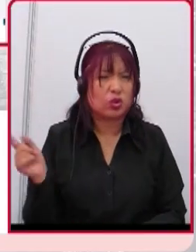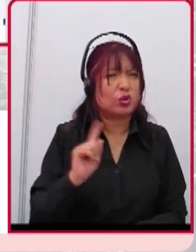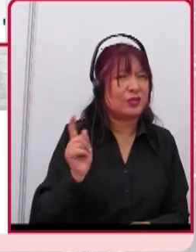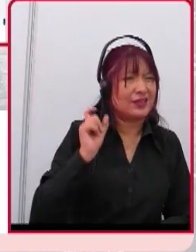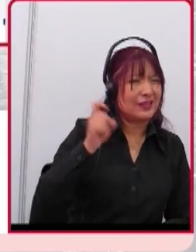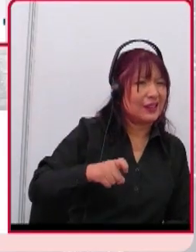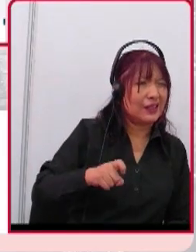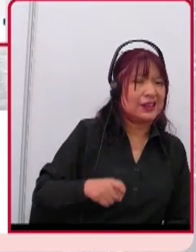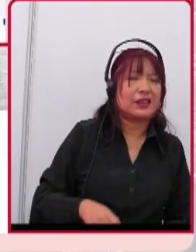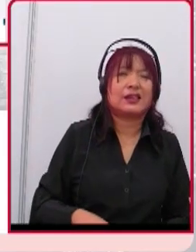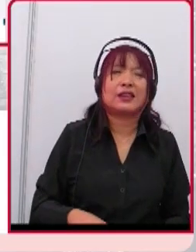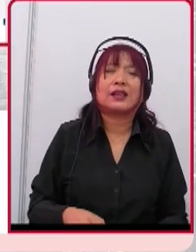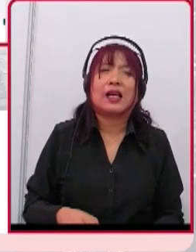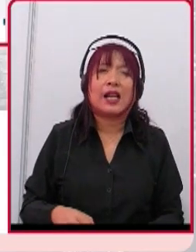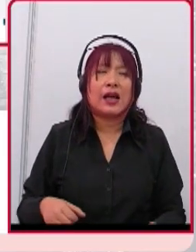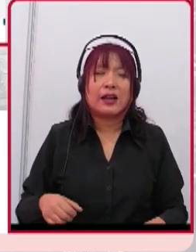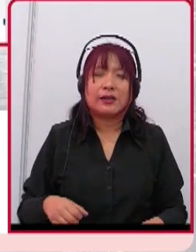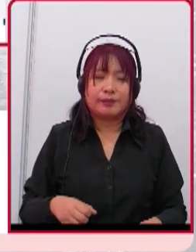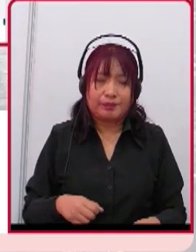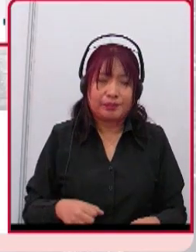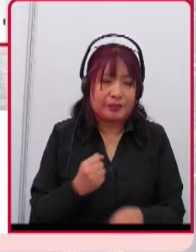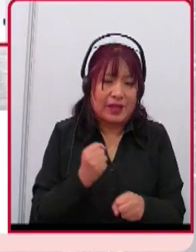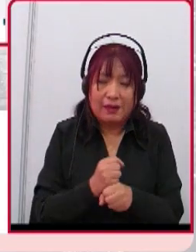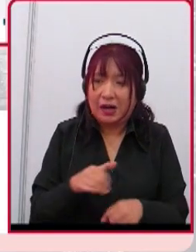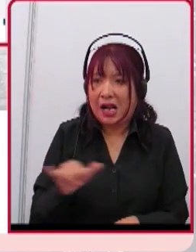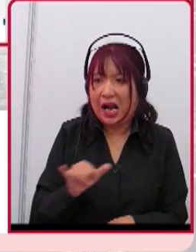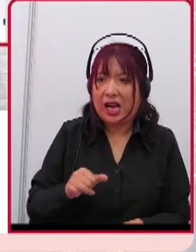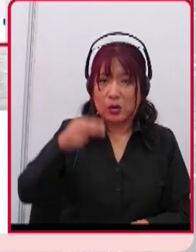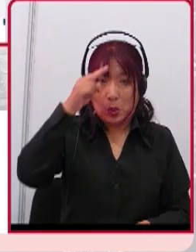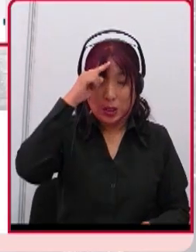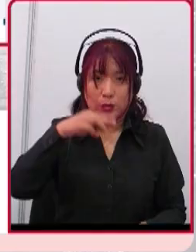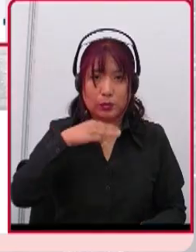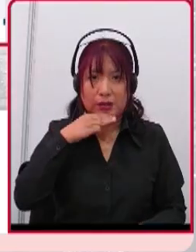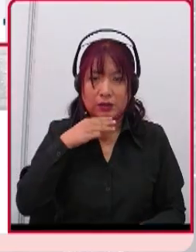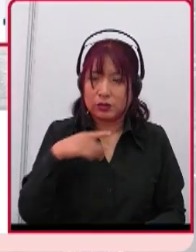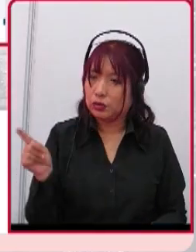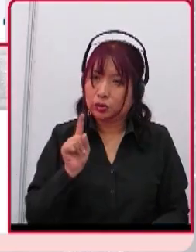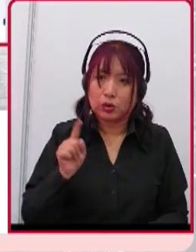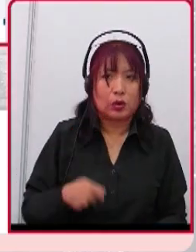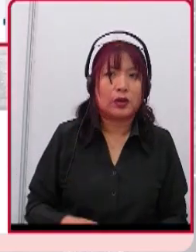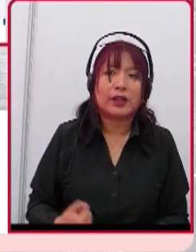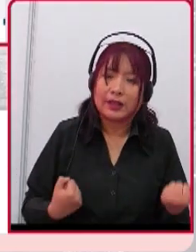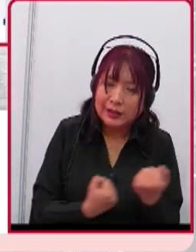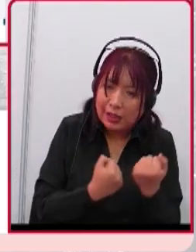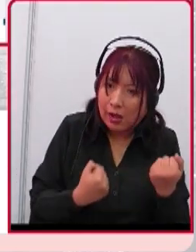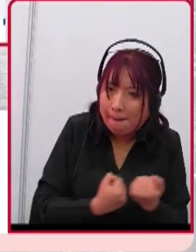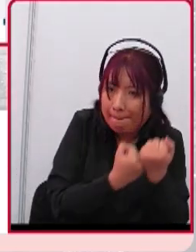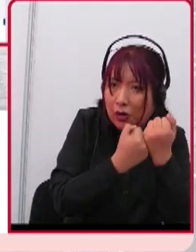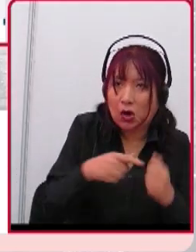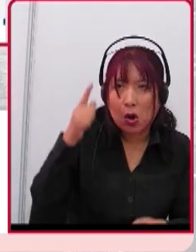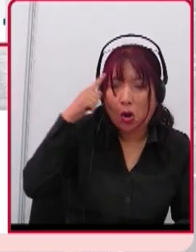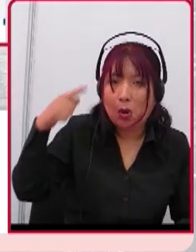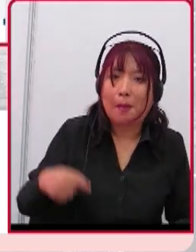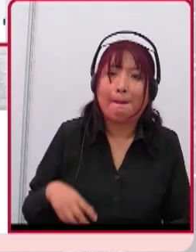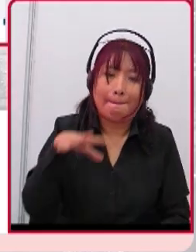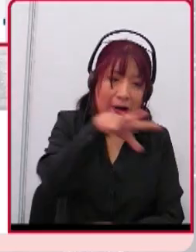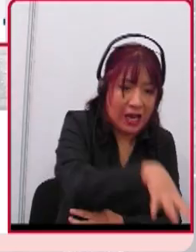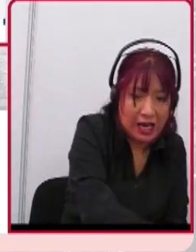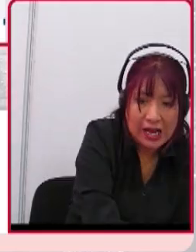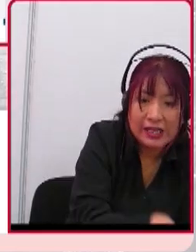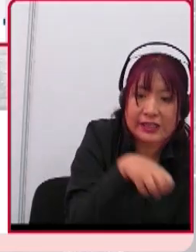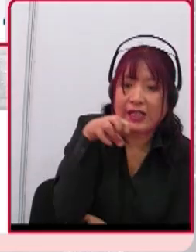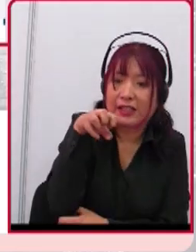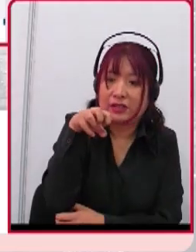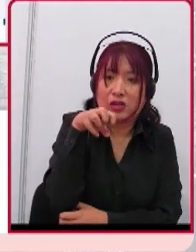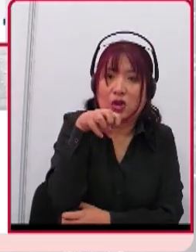a comportar como un geólogo. Es un apoyo directo a la extracción de las muestras, de posibles muestrarios, para que un